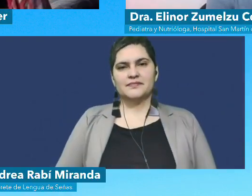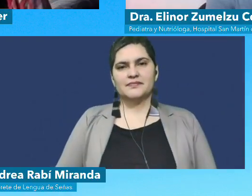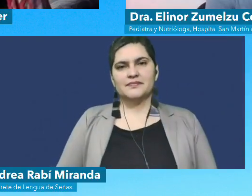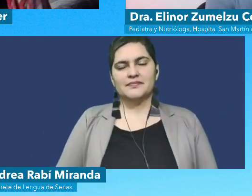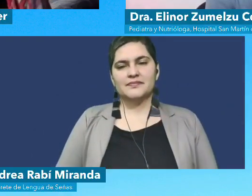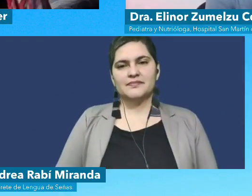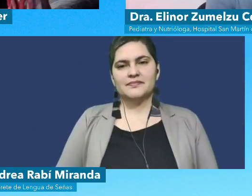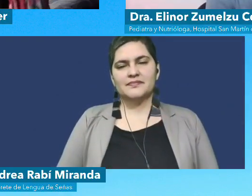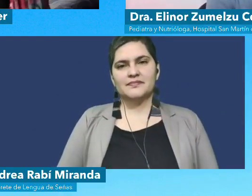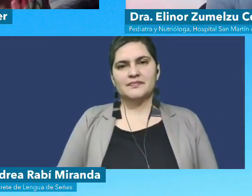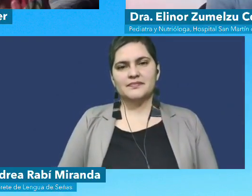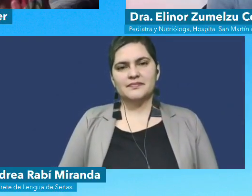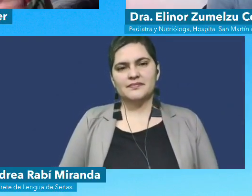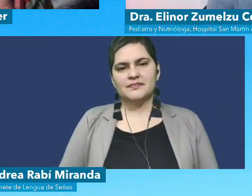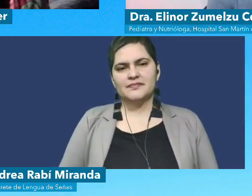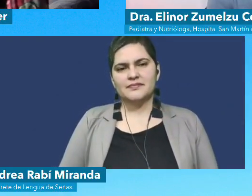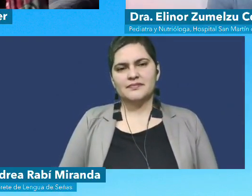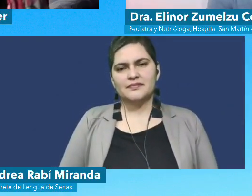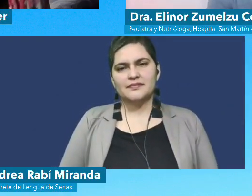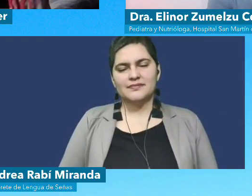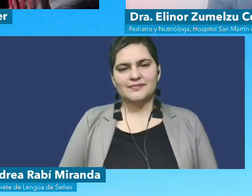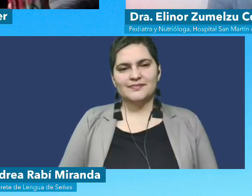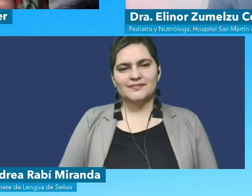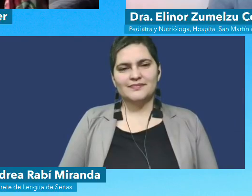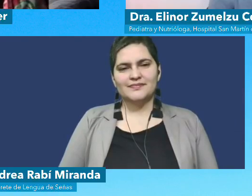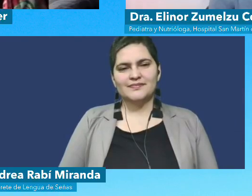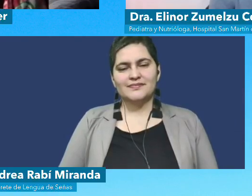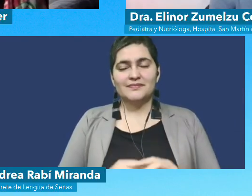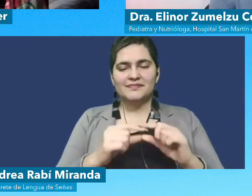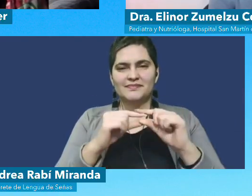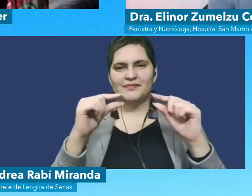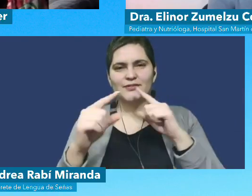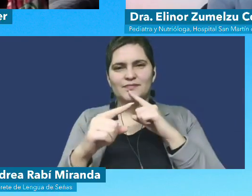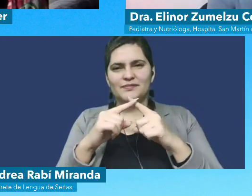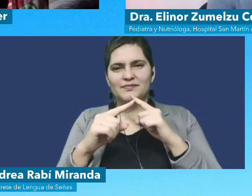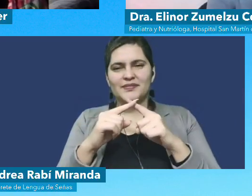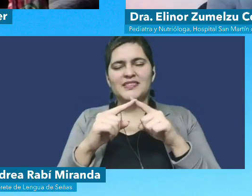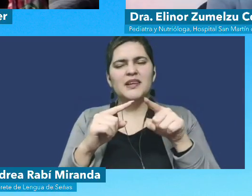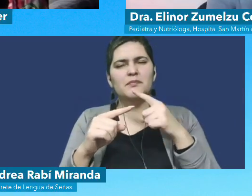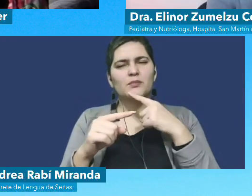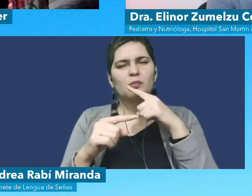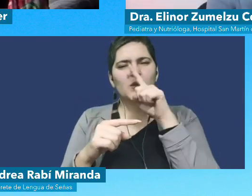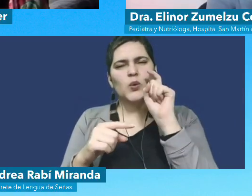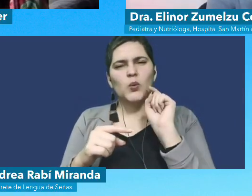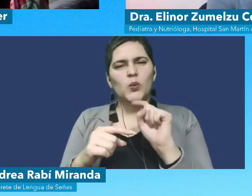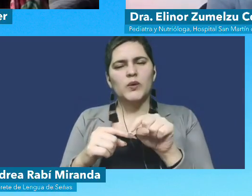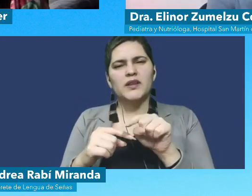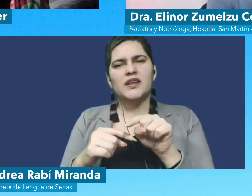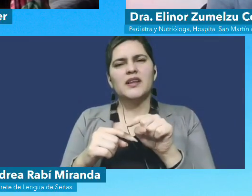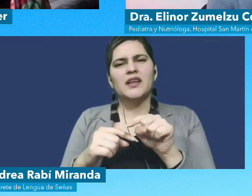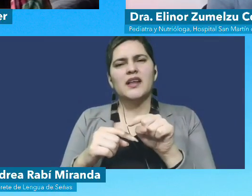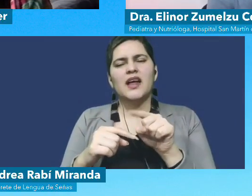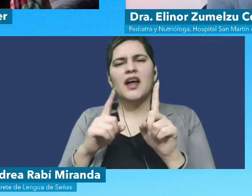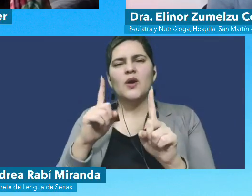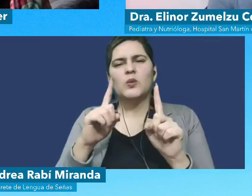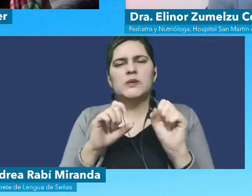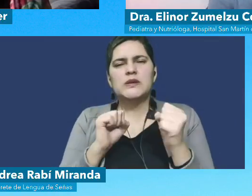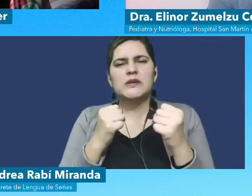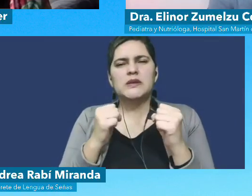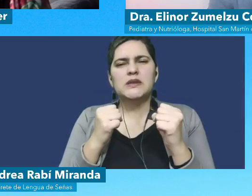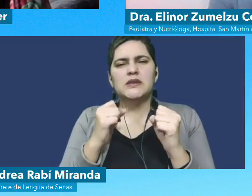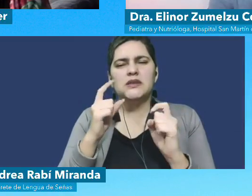Silva MGA, ese es el nombre que aparece en su Facebook. Me gustaría consultar sobre algunas recomendaciones para trabajar la ansiedad al